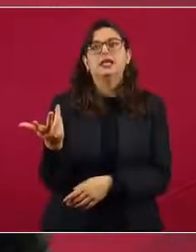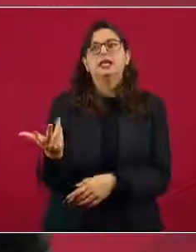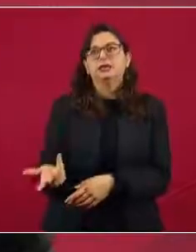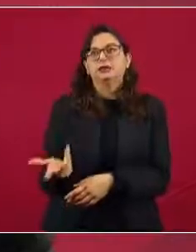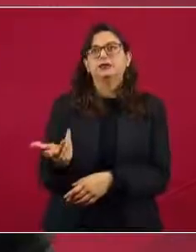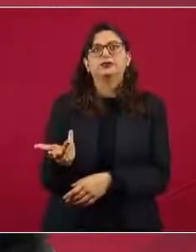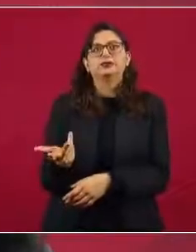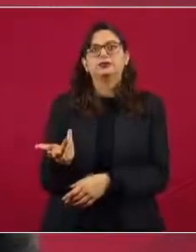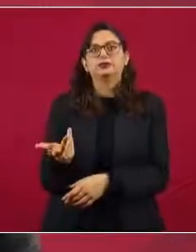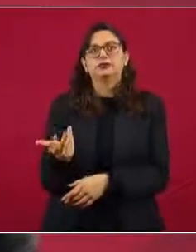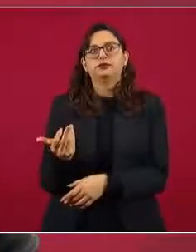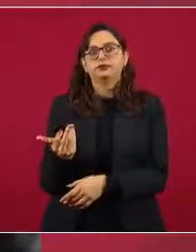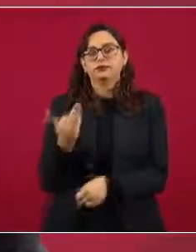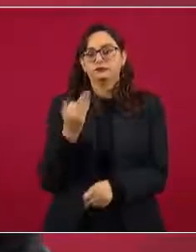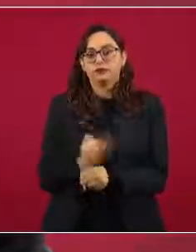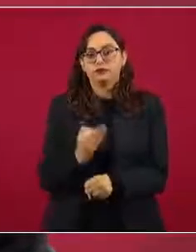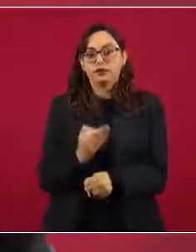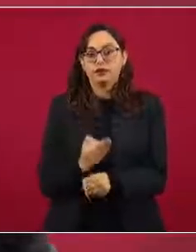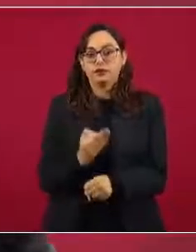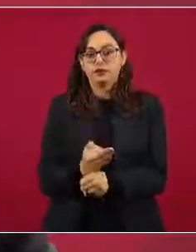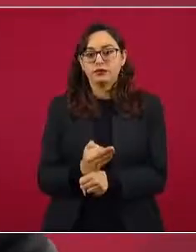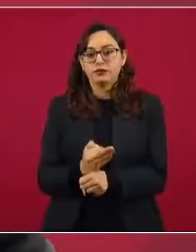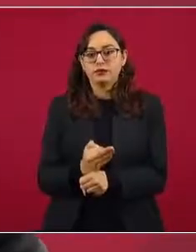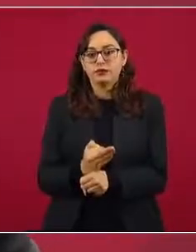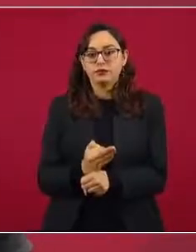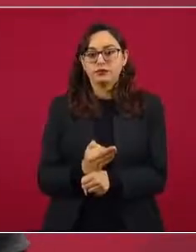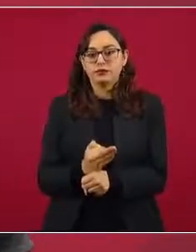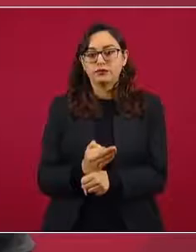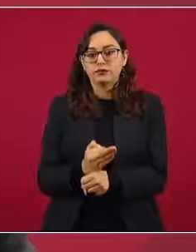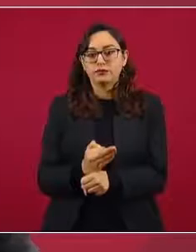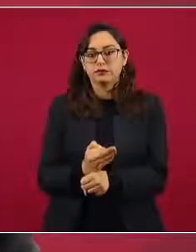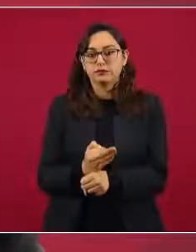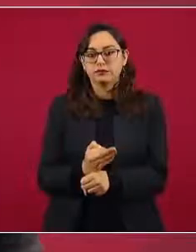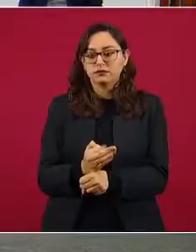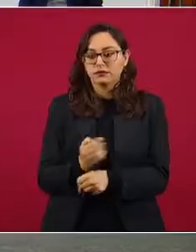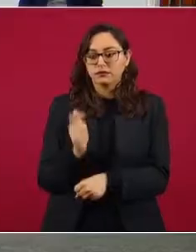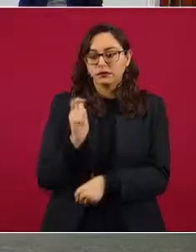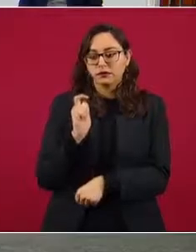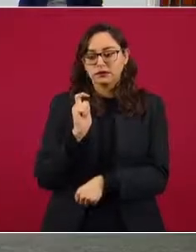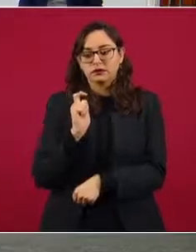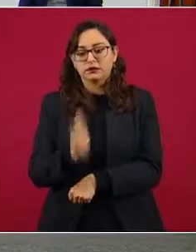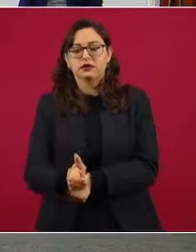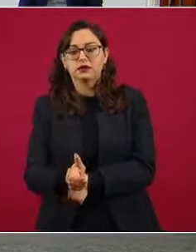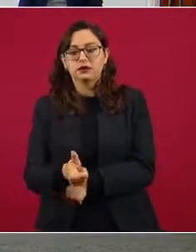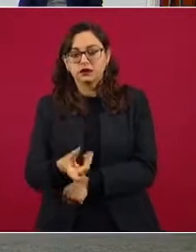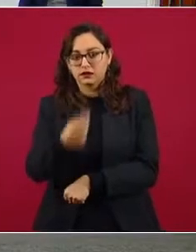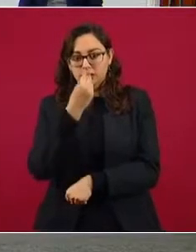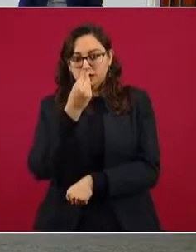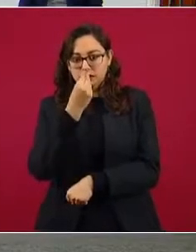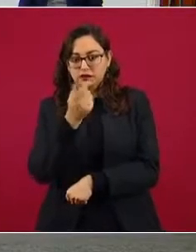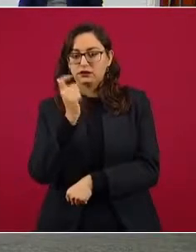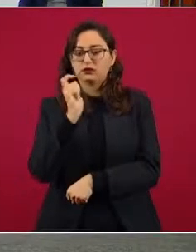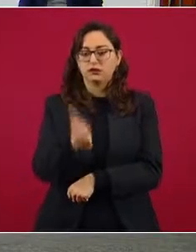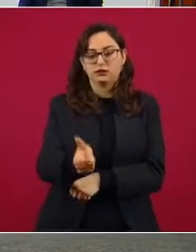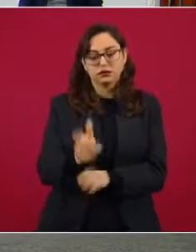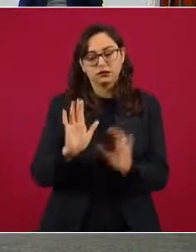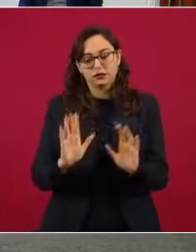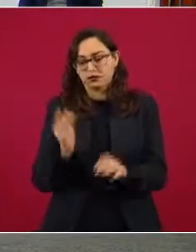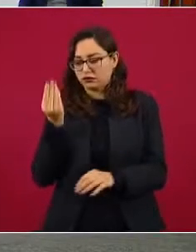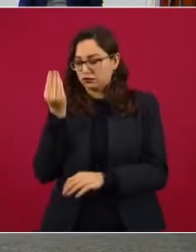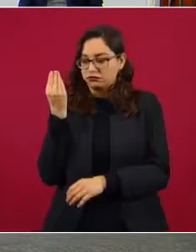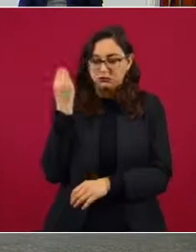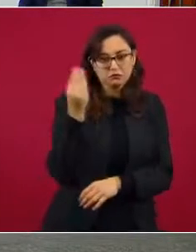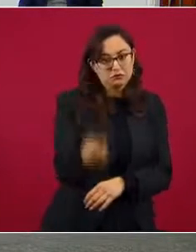este momento como se ha aplicado en otras ocasiones los famosos viáticos, que decirle a la gente, te doy los viáticos y tú